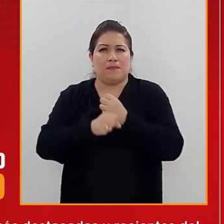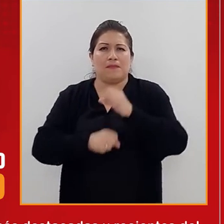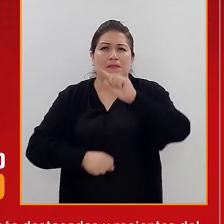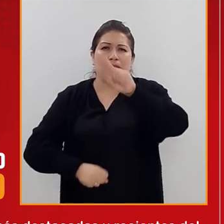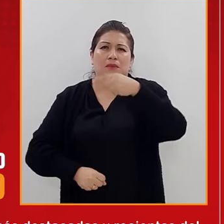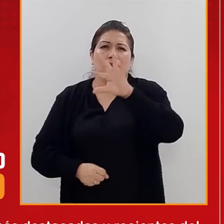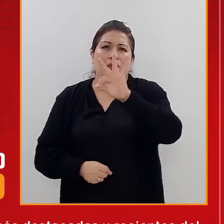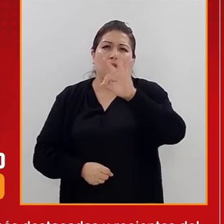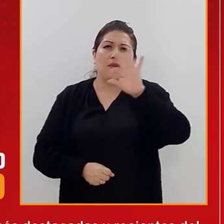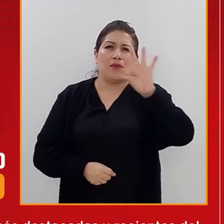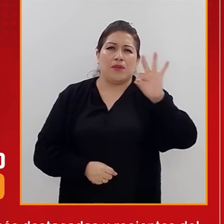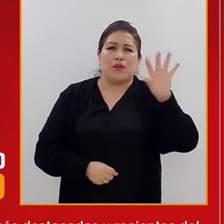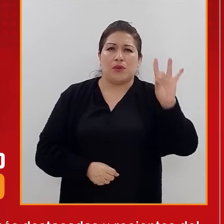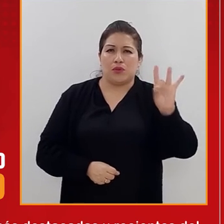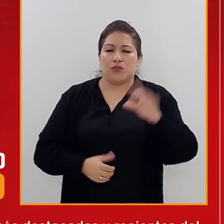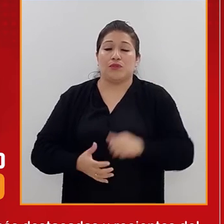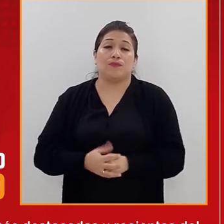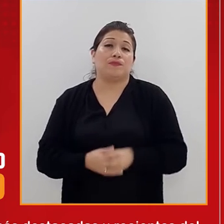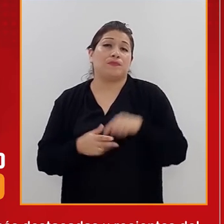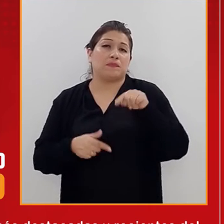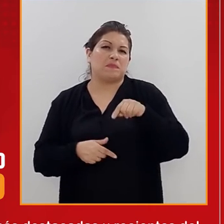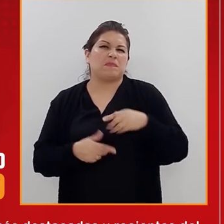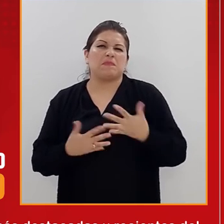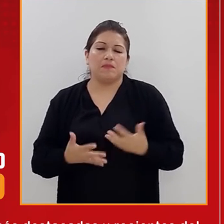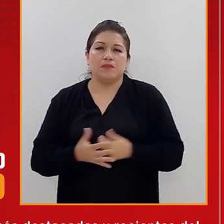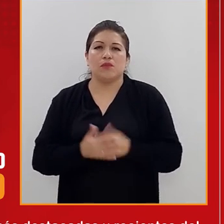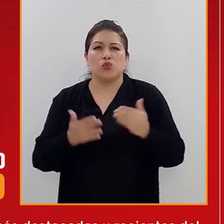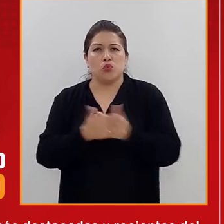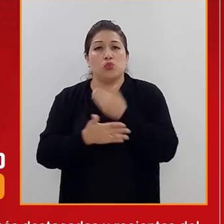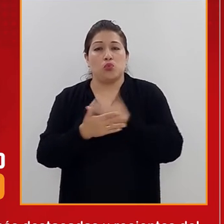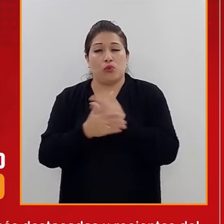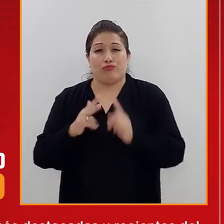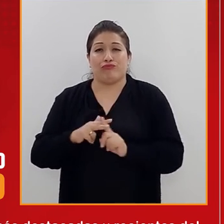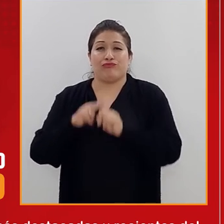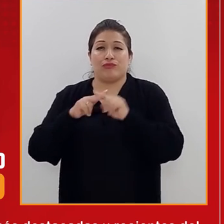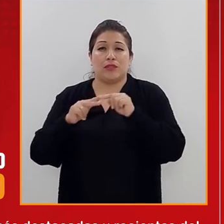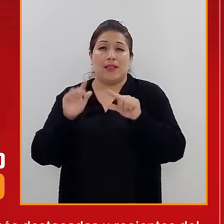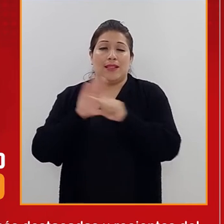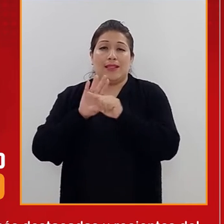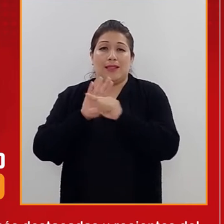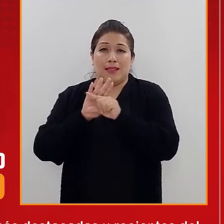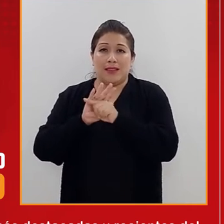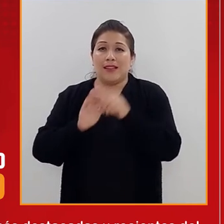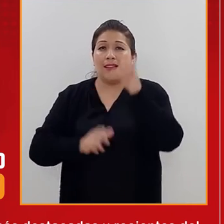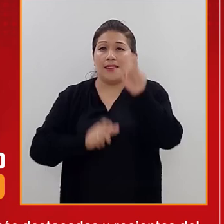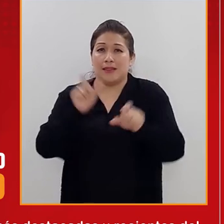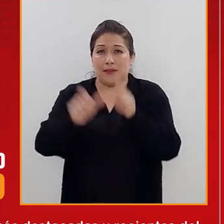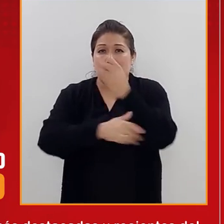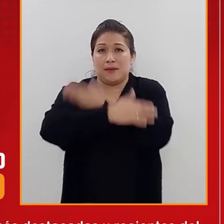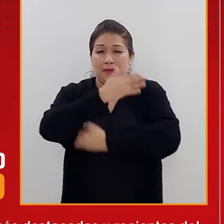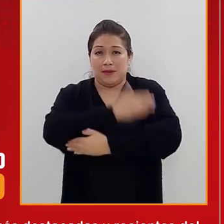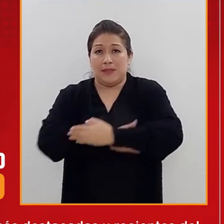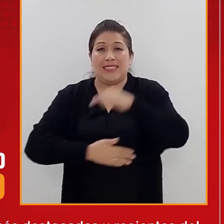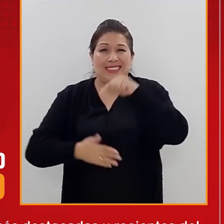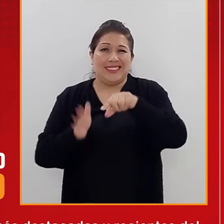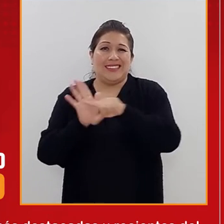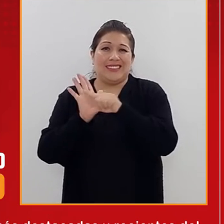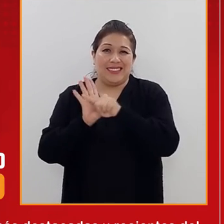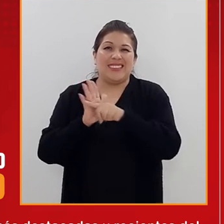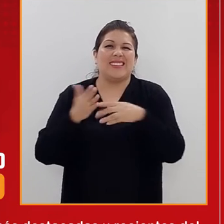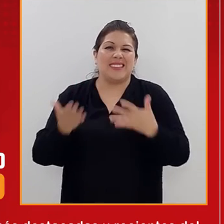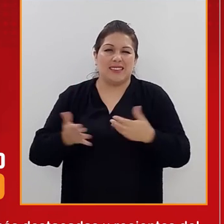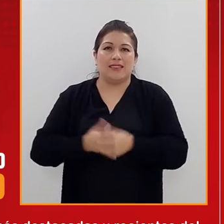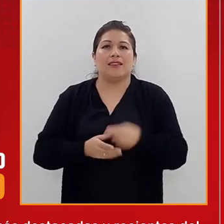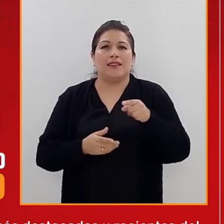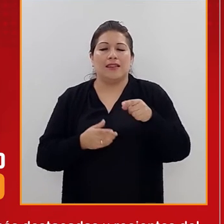Discapacidad, promulgada en el año 1998. Adoptando esa nueva concepción social de la discapacidad, en